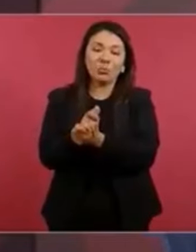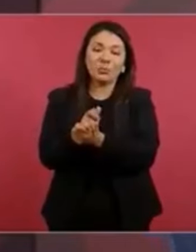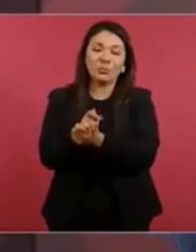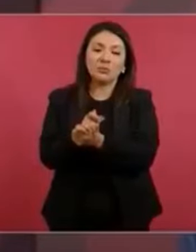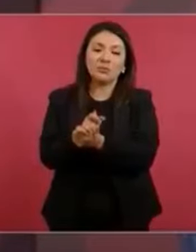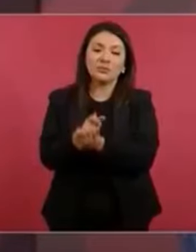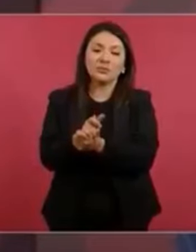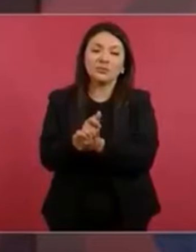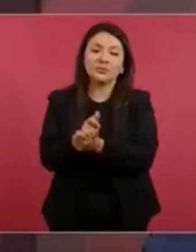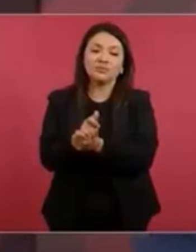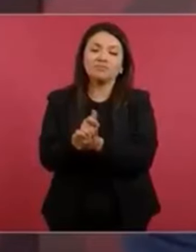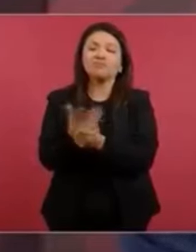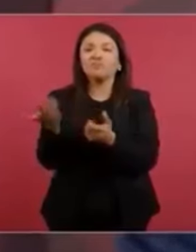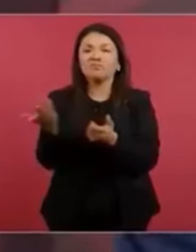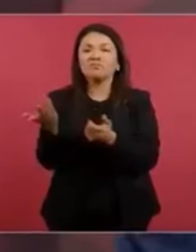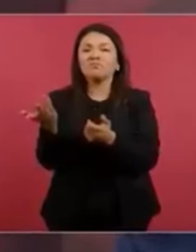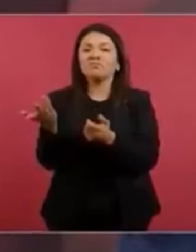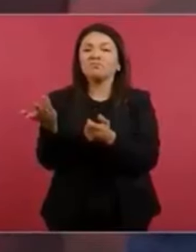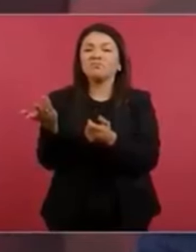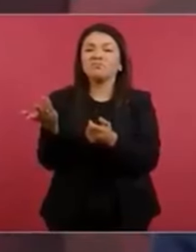que busquen, ¿no?,